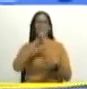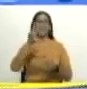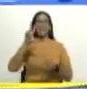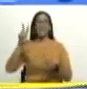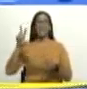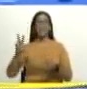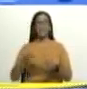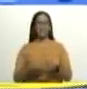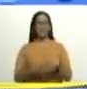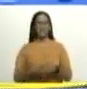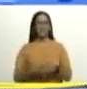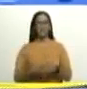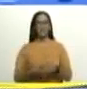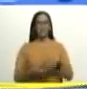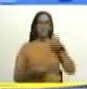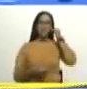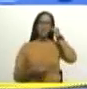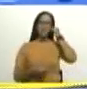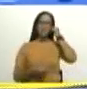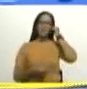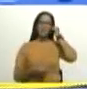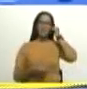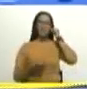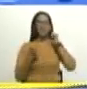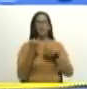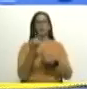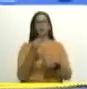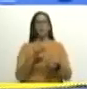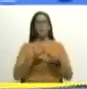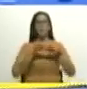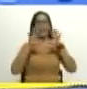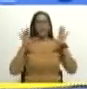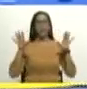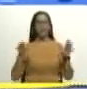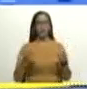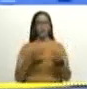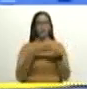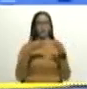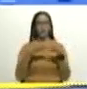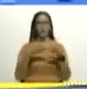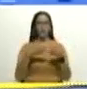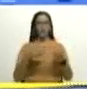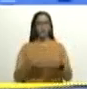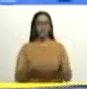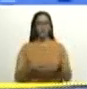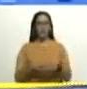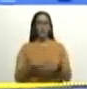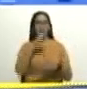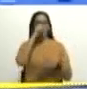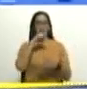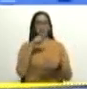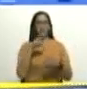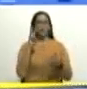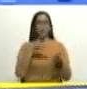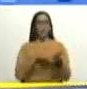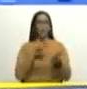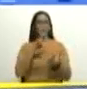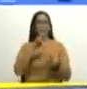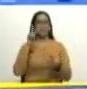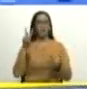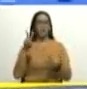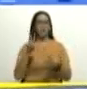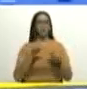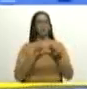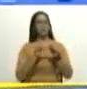3.333, el número mágico de dólares. y en el año 2022 se